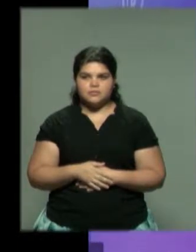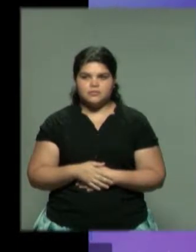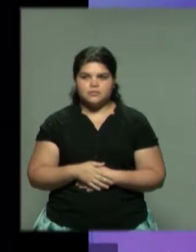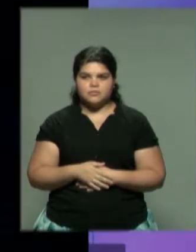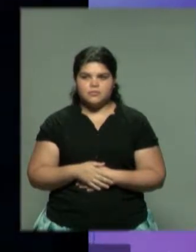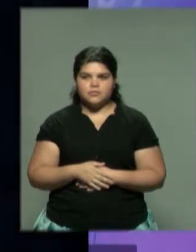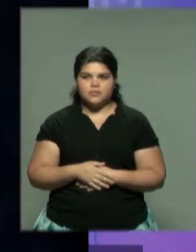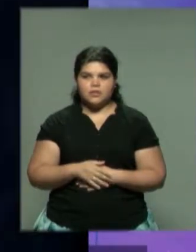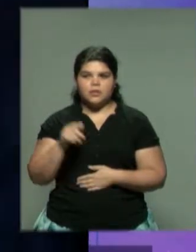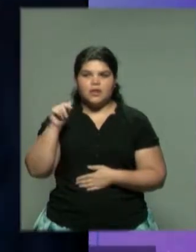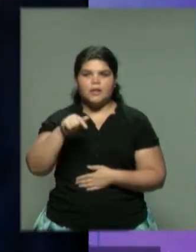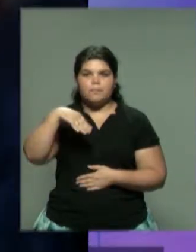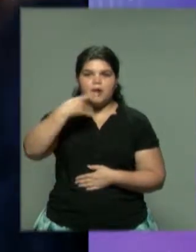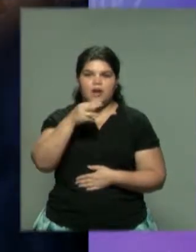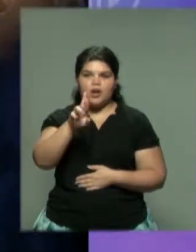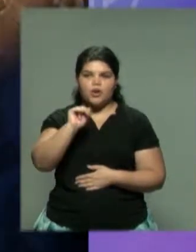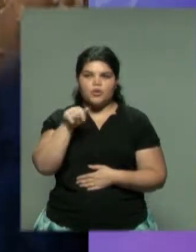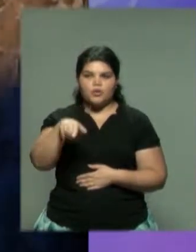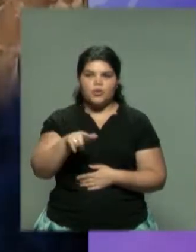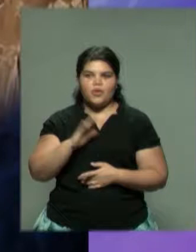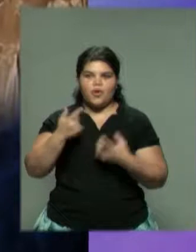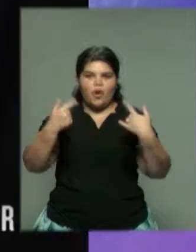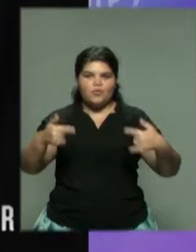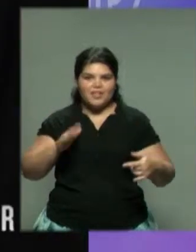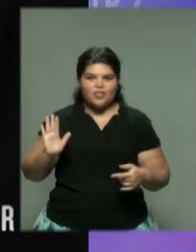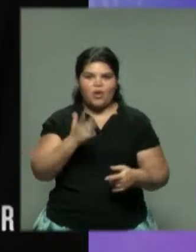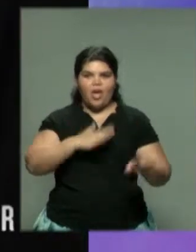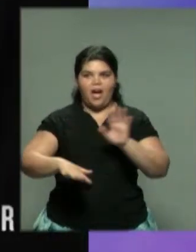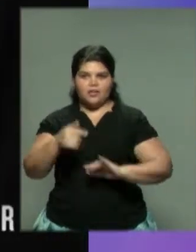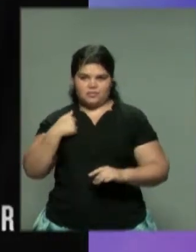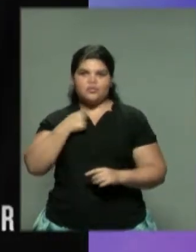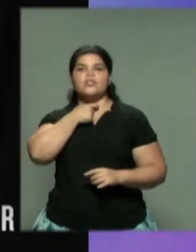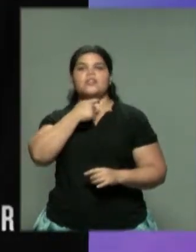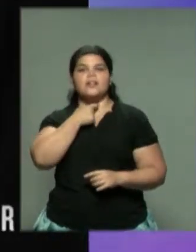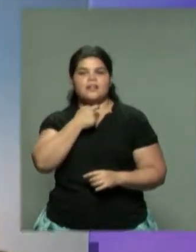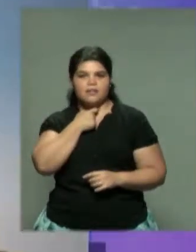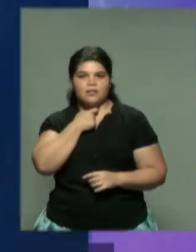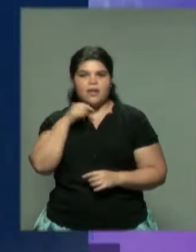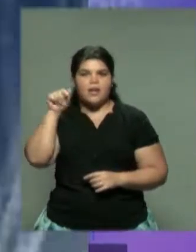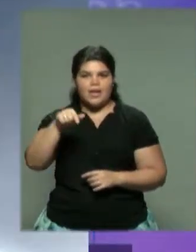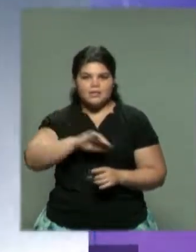Meru is the culmination of all I've done, and all I've wanted to do is this peak and this climb.